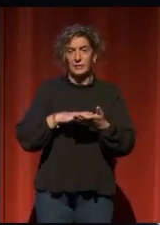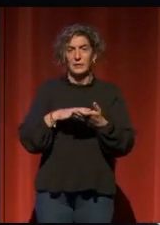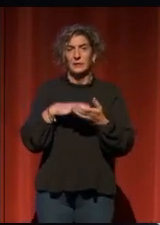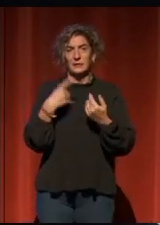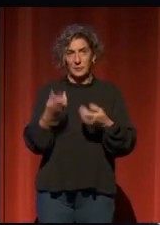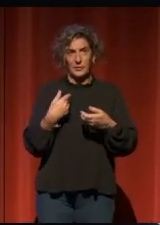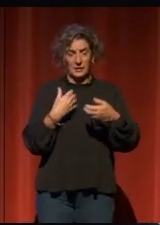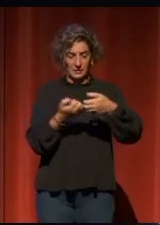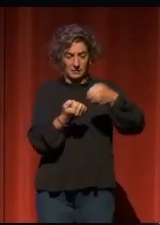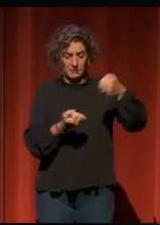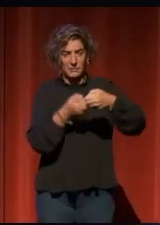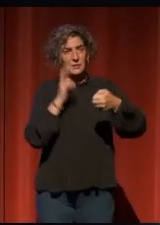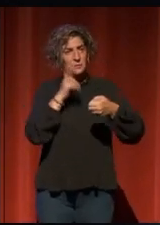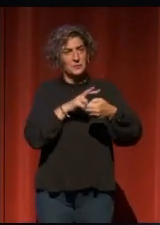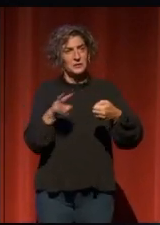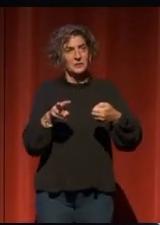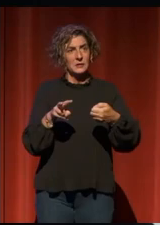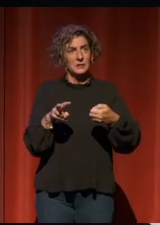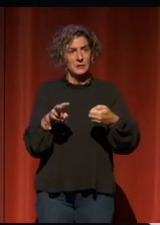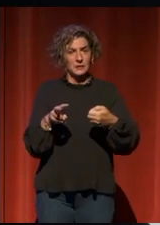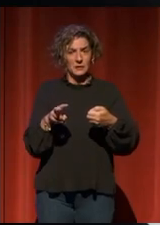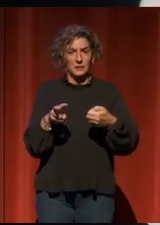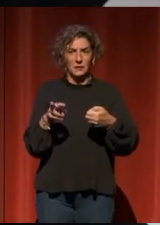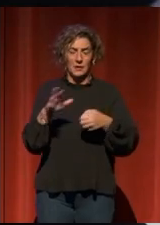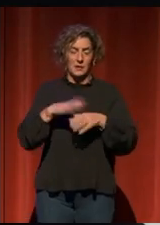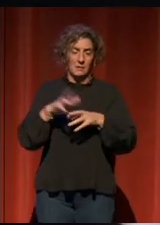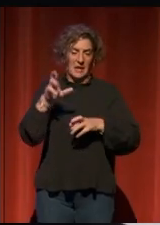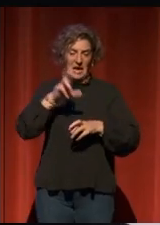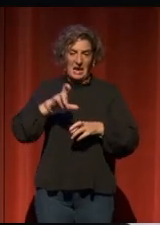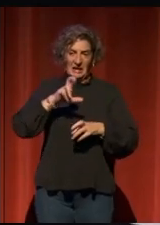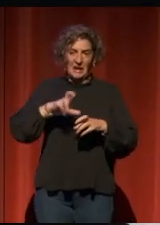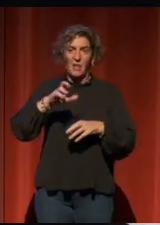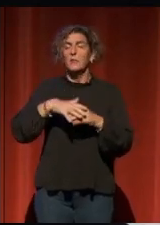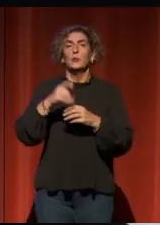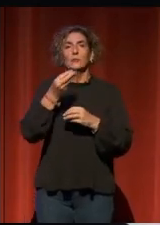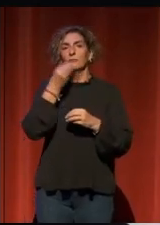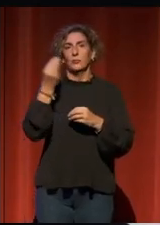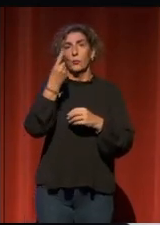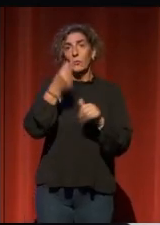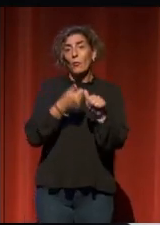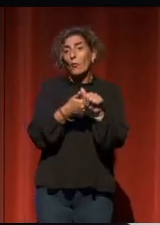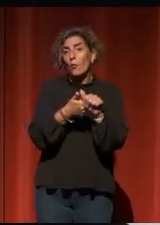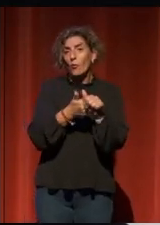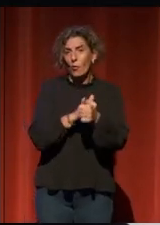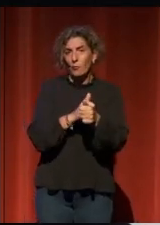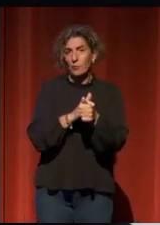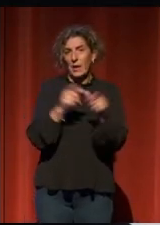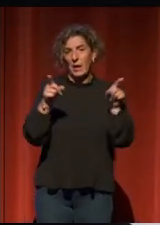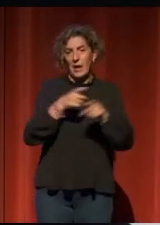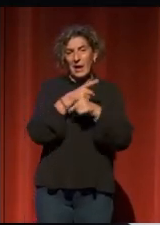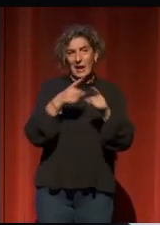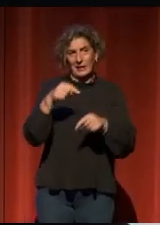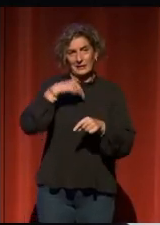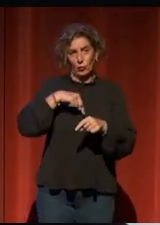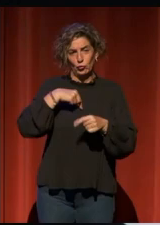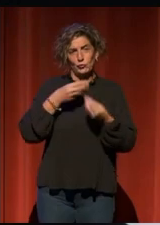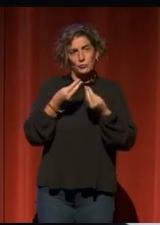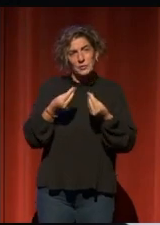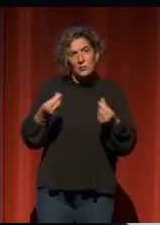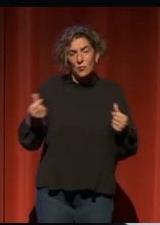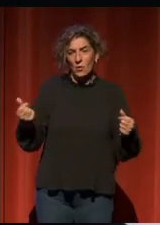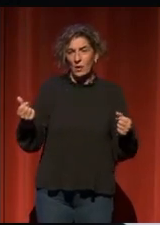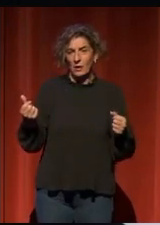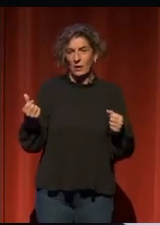partituras renacentistas más valiosas, una copia del Cántico Espiritual hecha muy